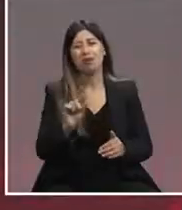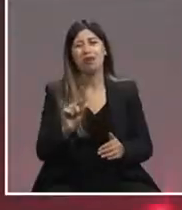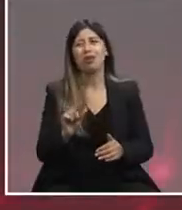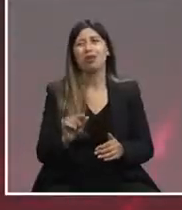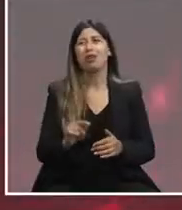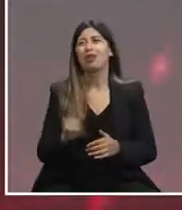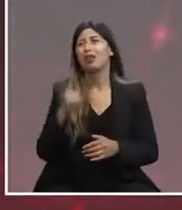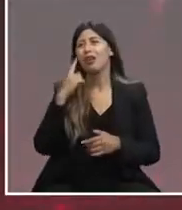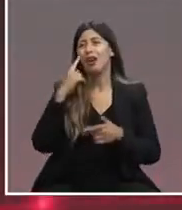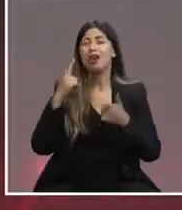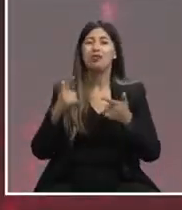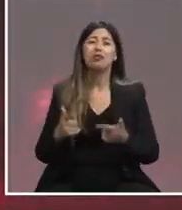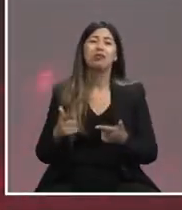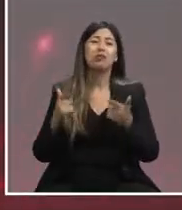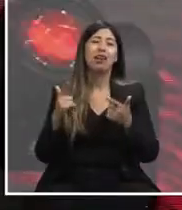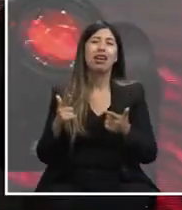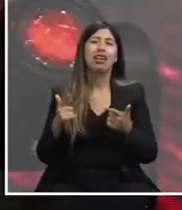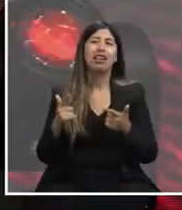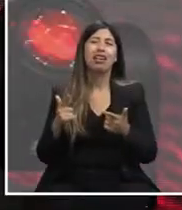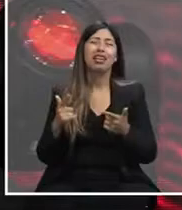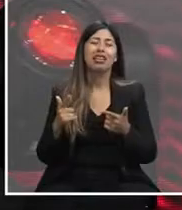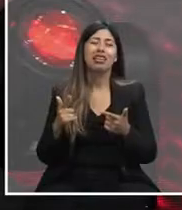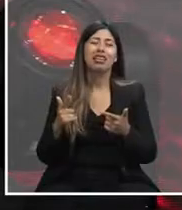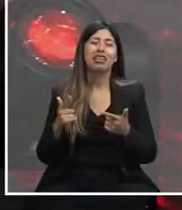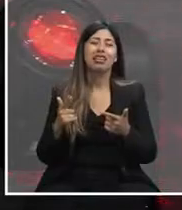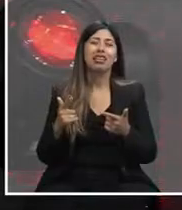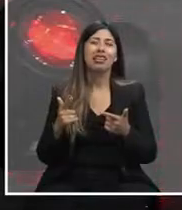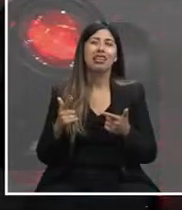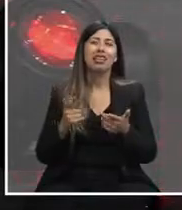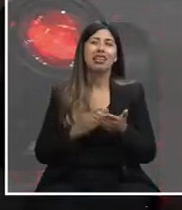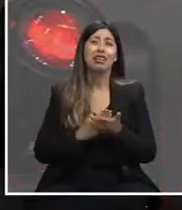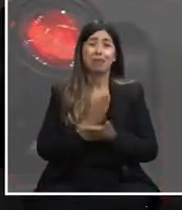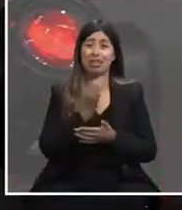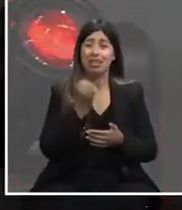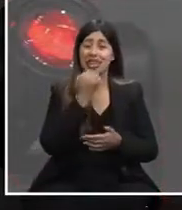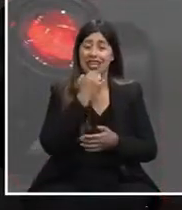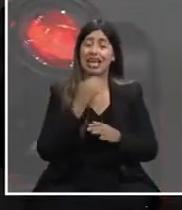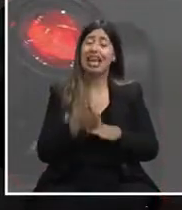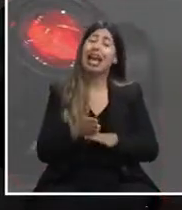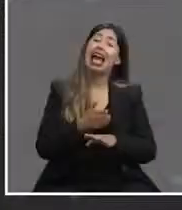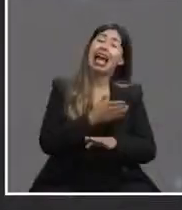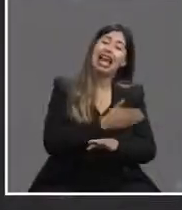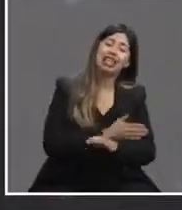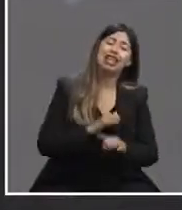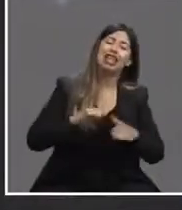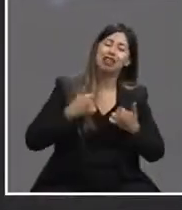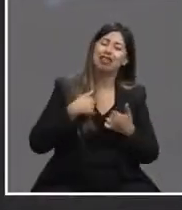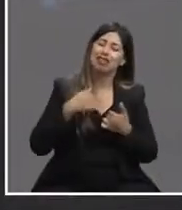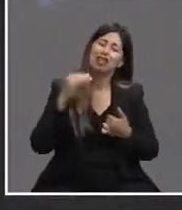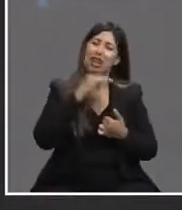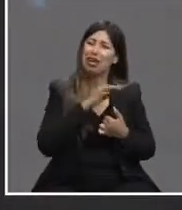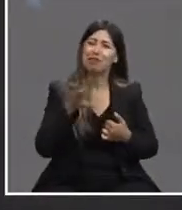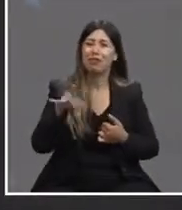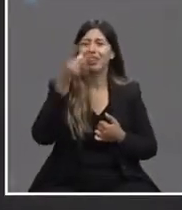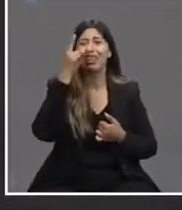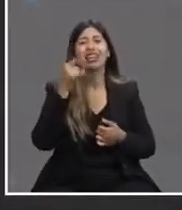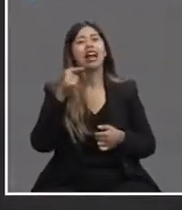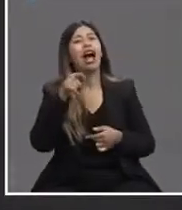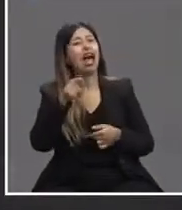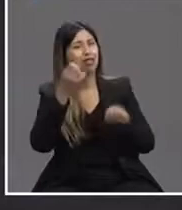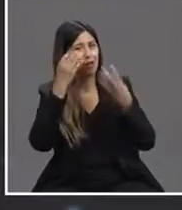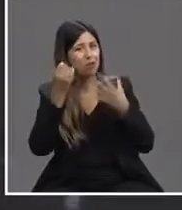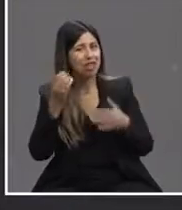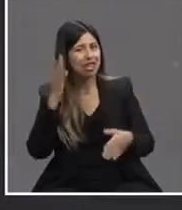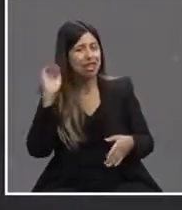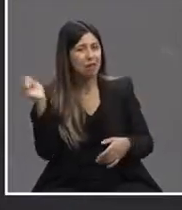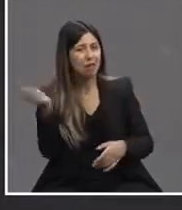equivoco afortunadamente, nunca. Mira, afortunadamente comencé a cometer errores bien temprano, así que me di cuenta rápido de eso. Es a palos que aprendiste, que era